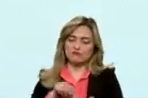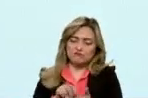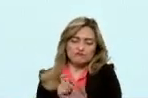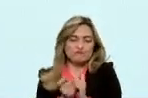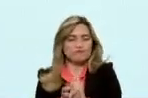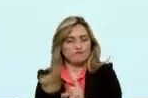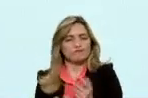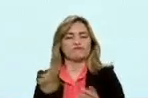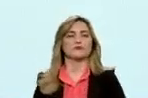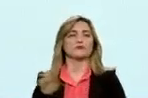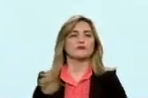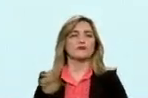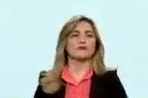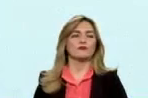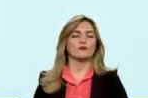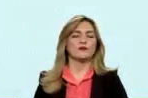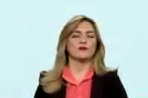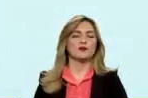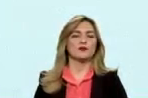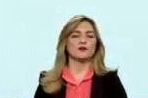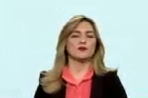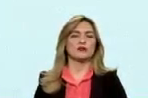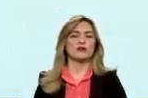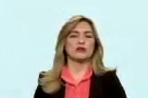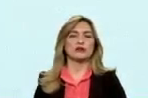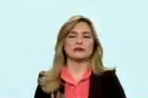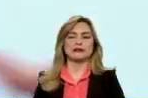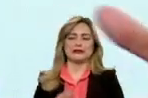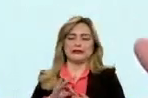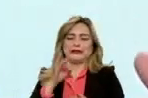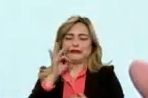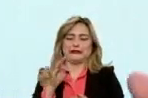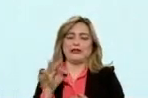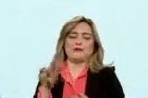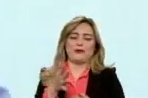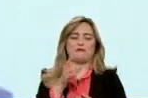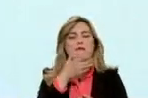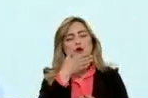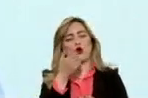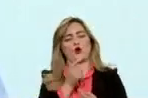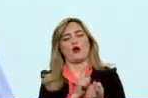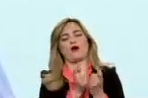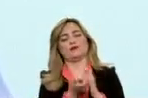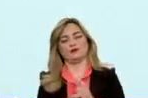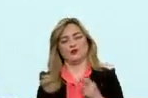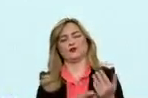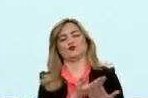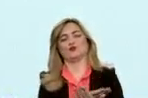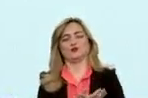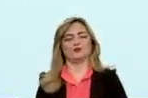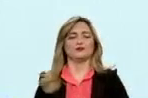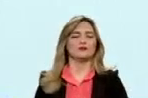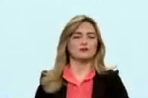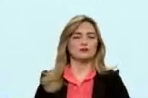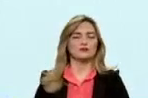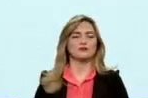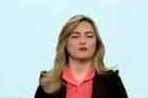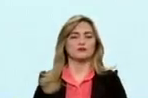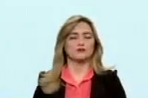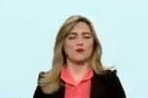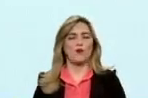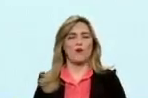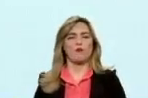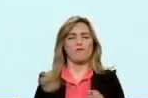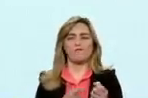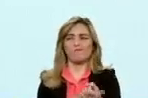hoy la realidad nos plantea, que es una crisis sanitaria, que es un dimensionamiento total y completamente exagerado ya de